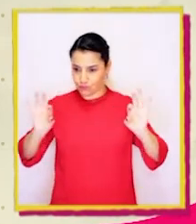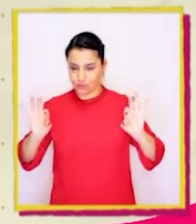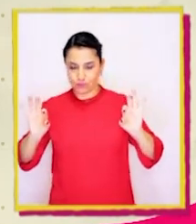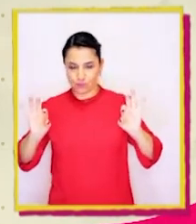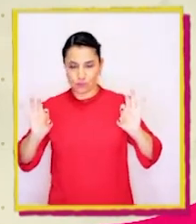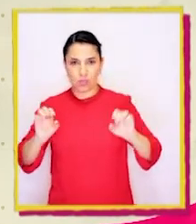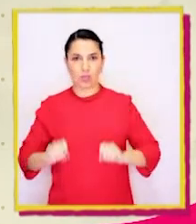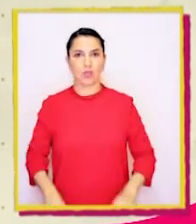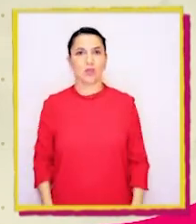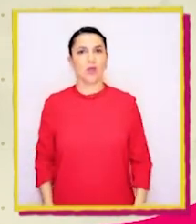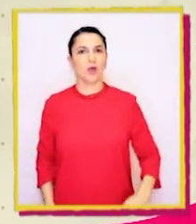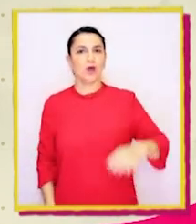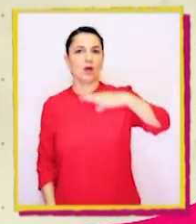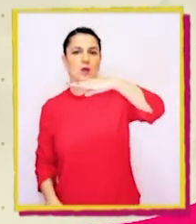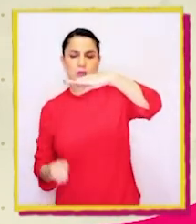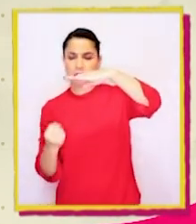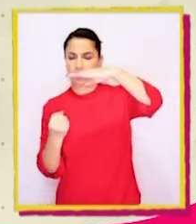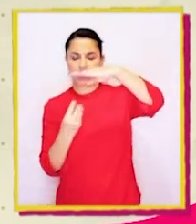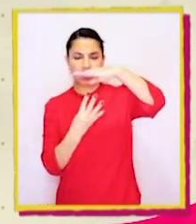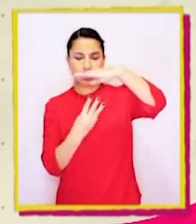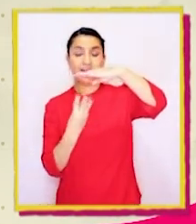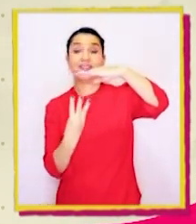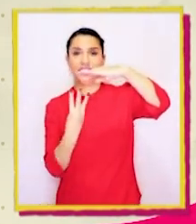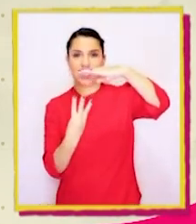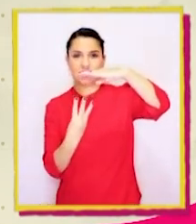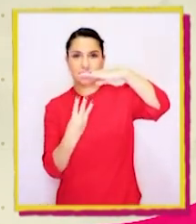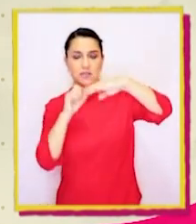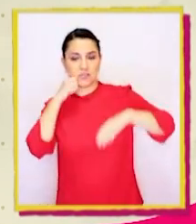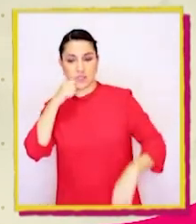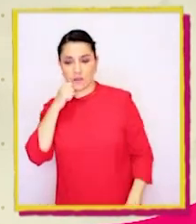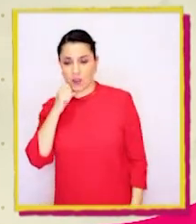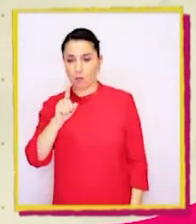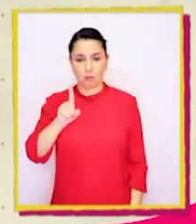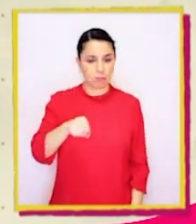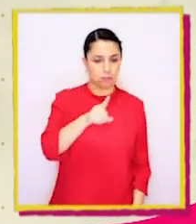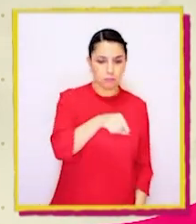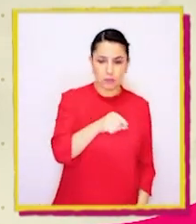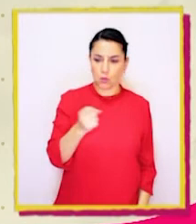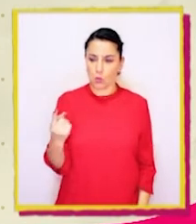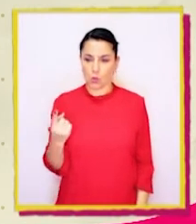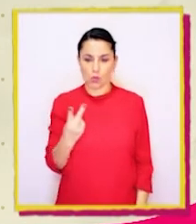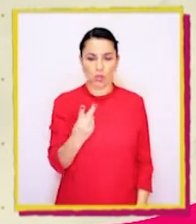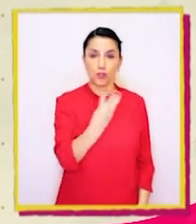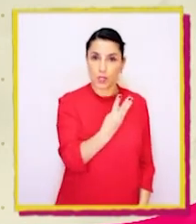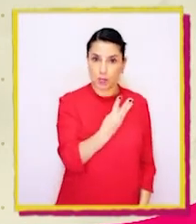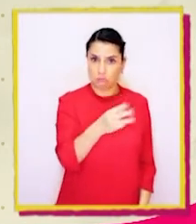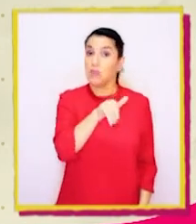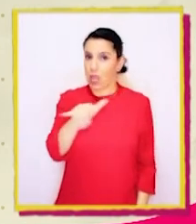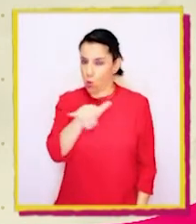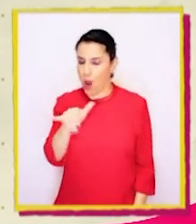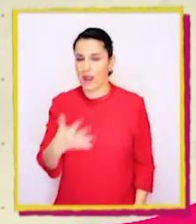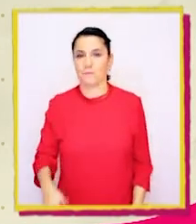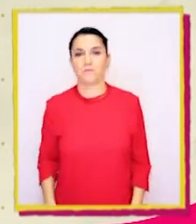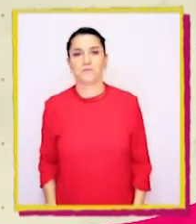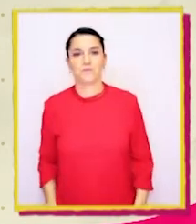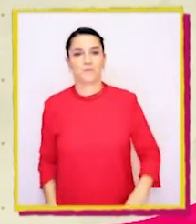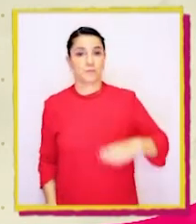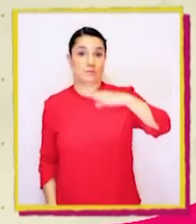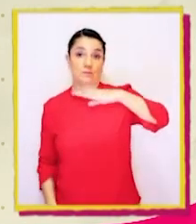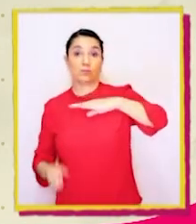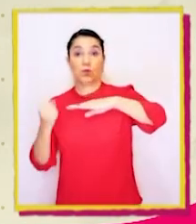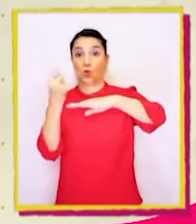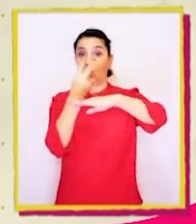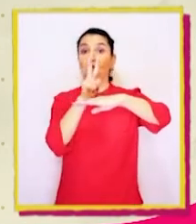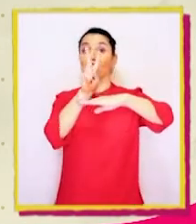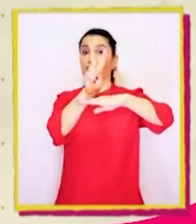el denominador es 3, entonces lo dividimos en 3 partes iguales. ¡Perfecto! Ahora, como el numerador es 2, quiere